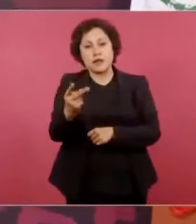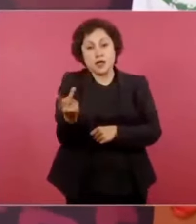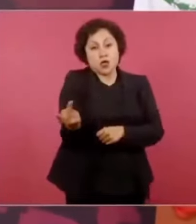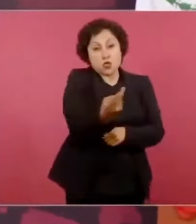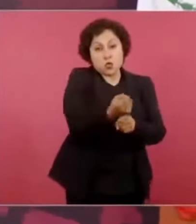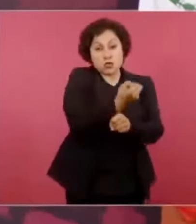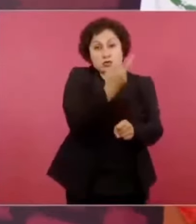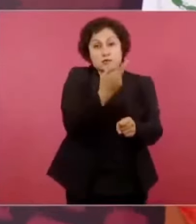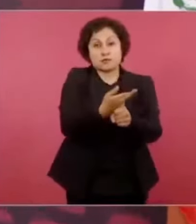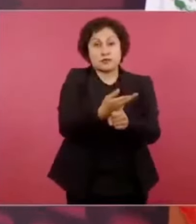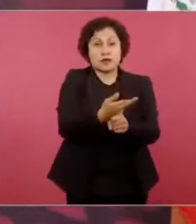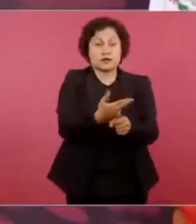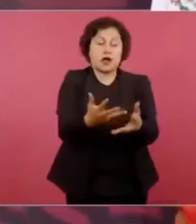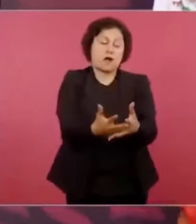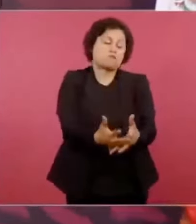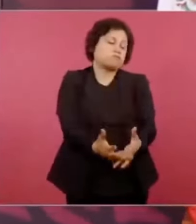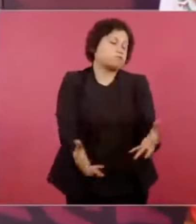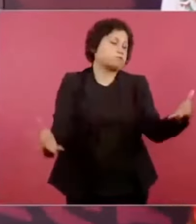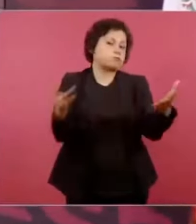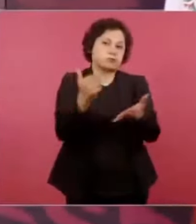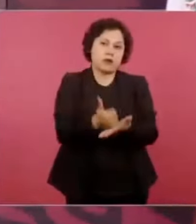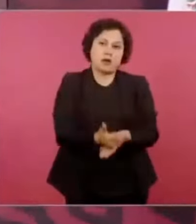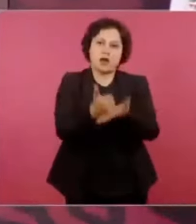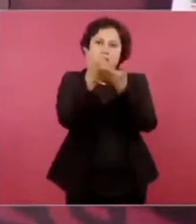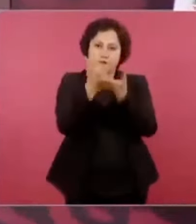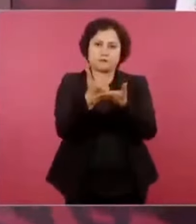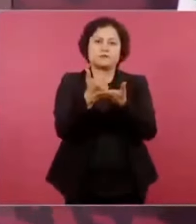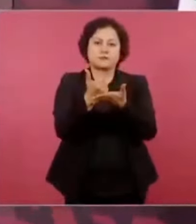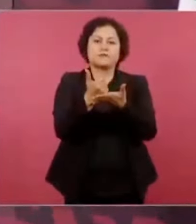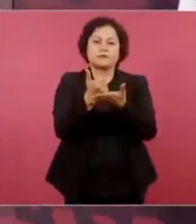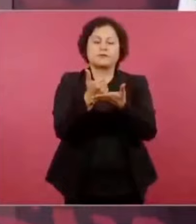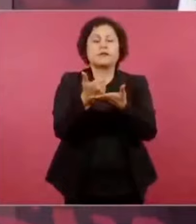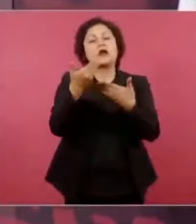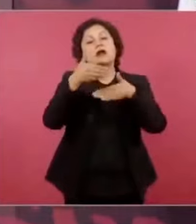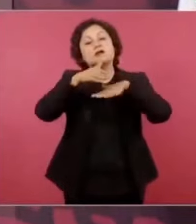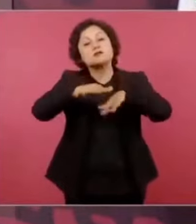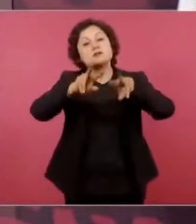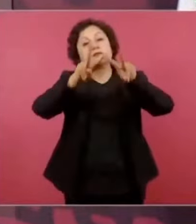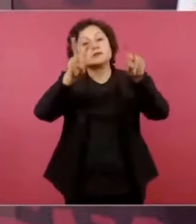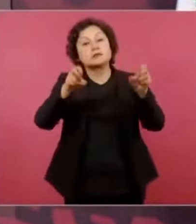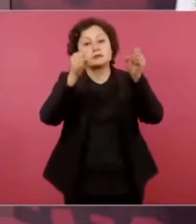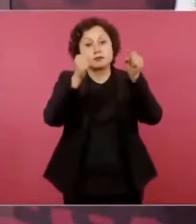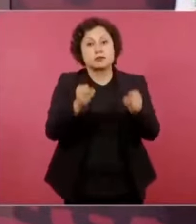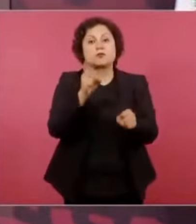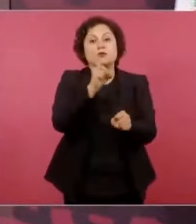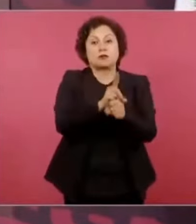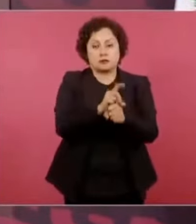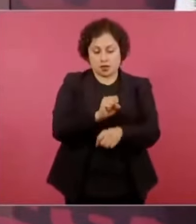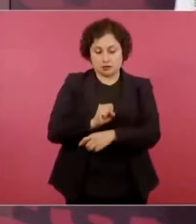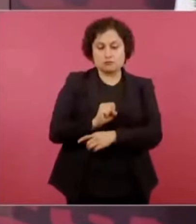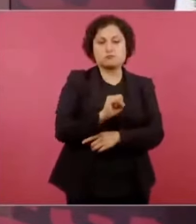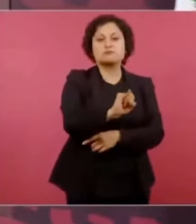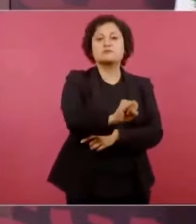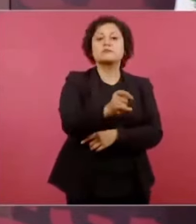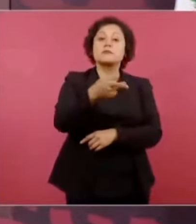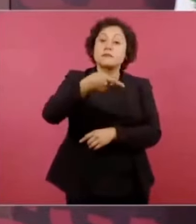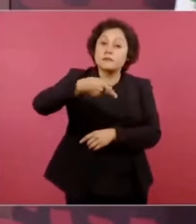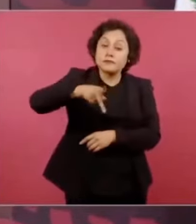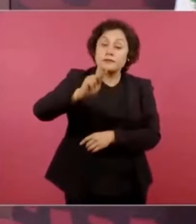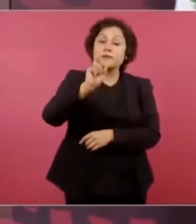no sólo en materia de seguridad pública, sino también